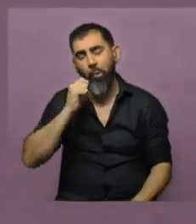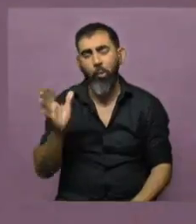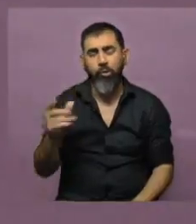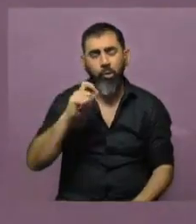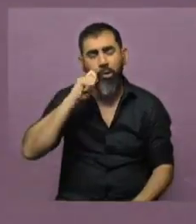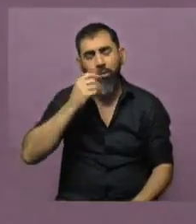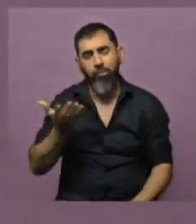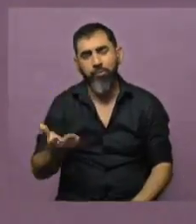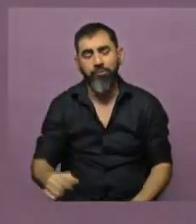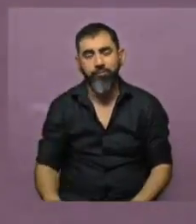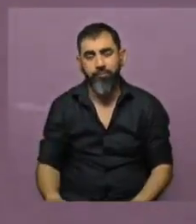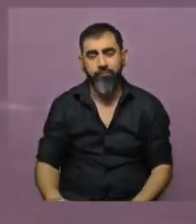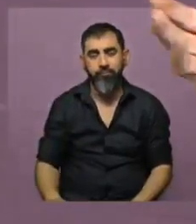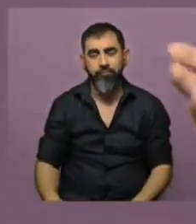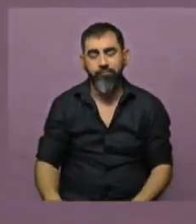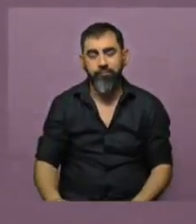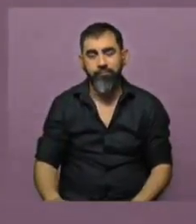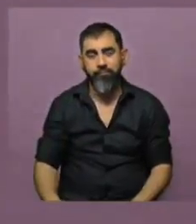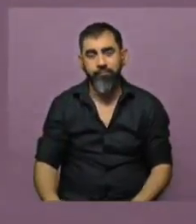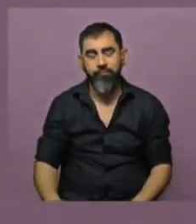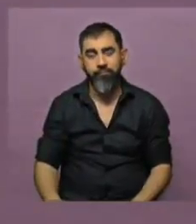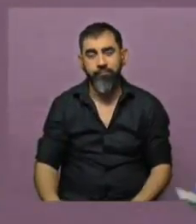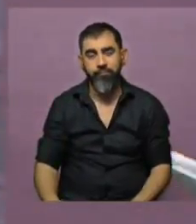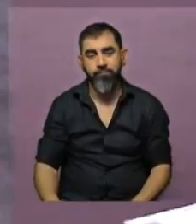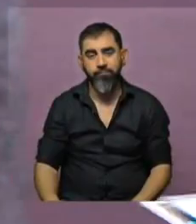Déjese de bromar, nos gusta, pero ya está.